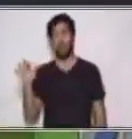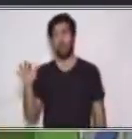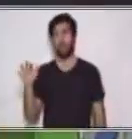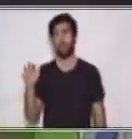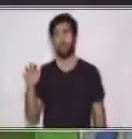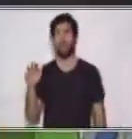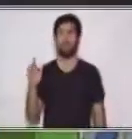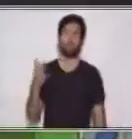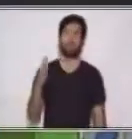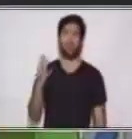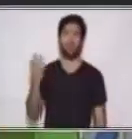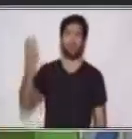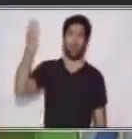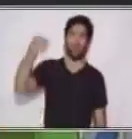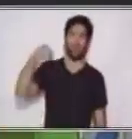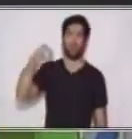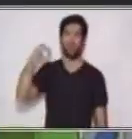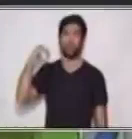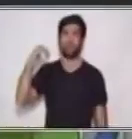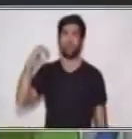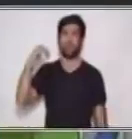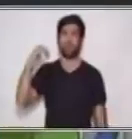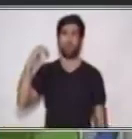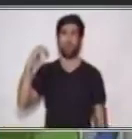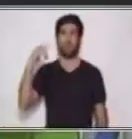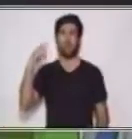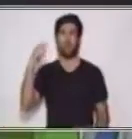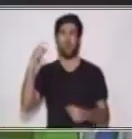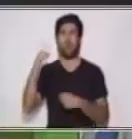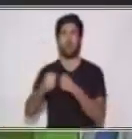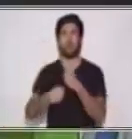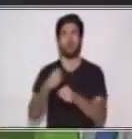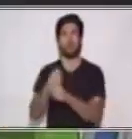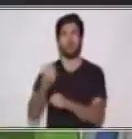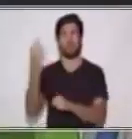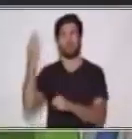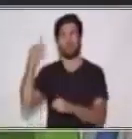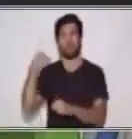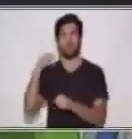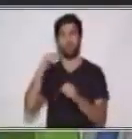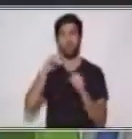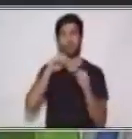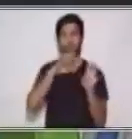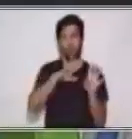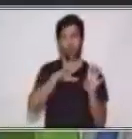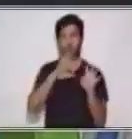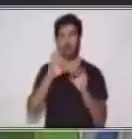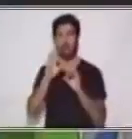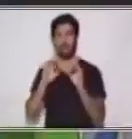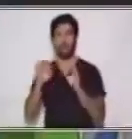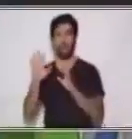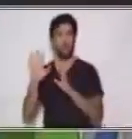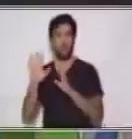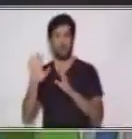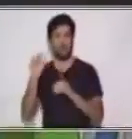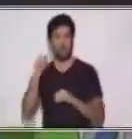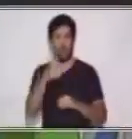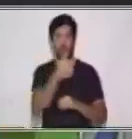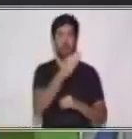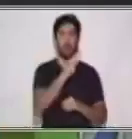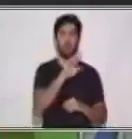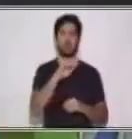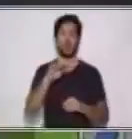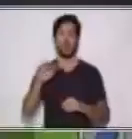alrededor del entre el siglo IX y el siglo XIII, en la época de Carlomagno, este tipo de alfabeto